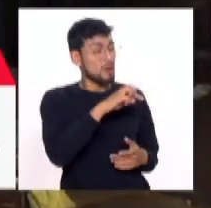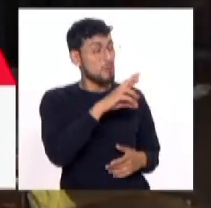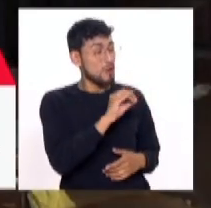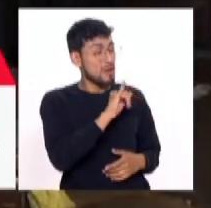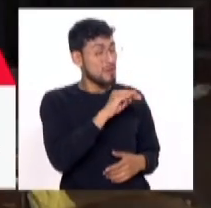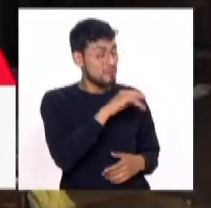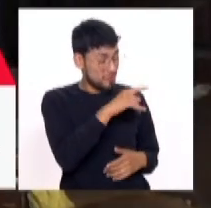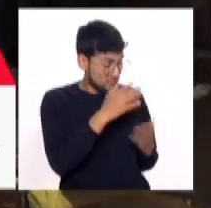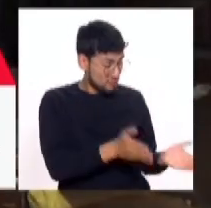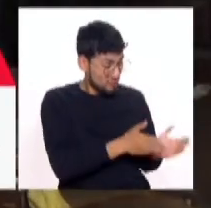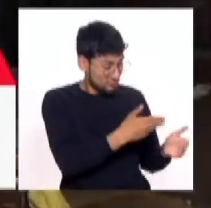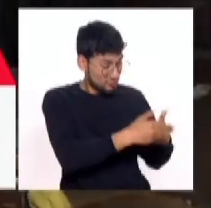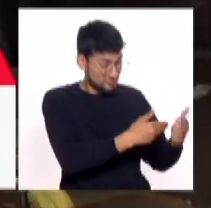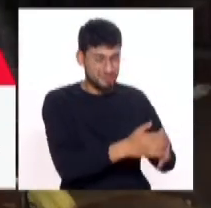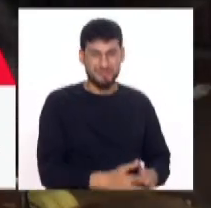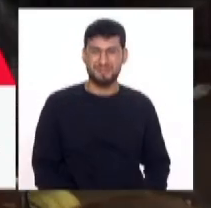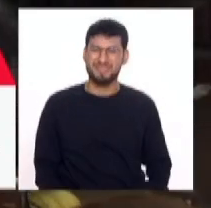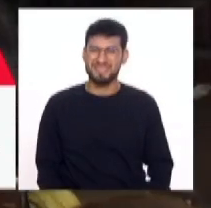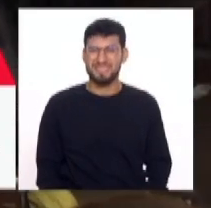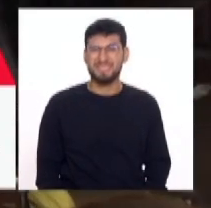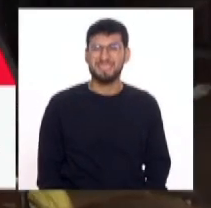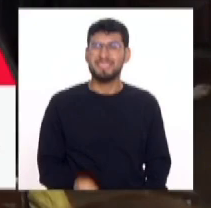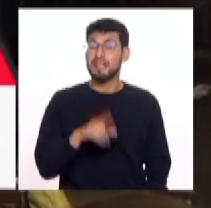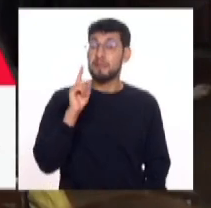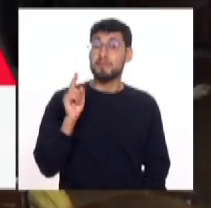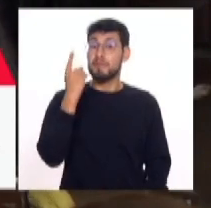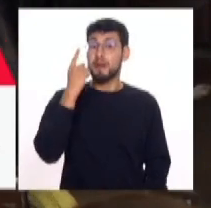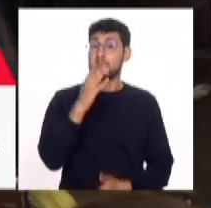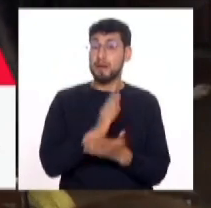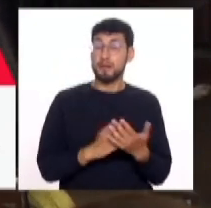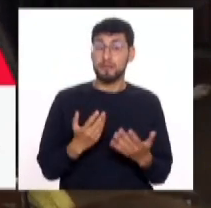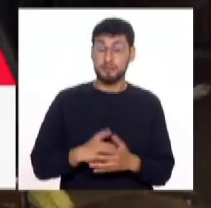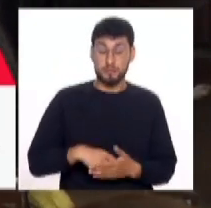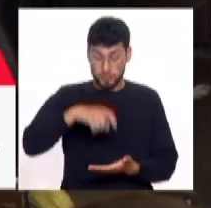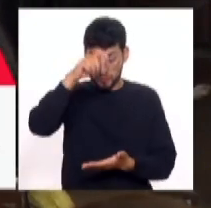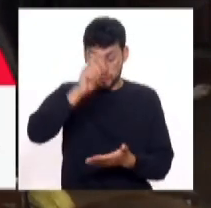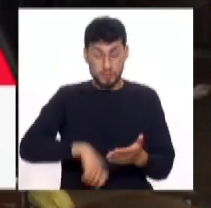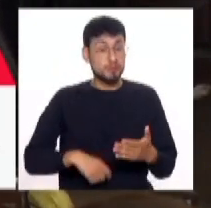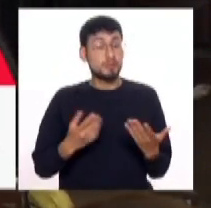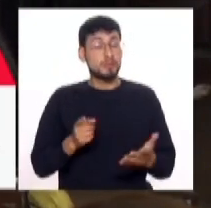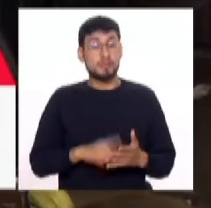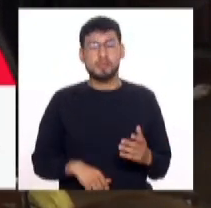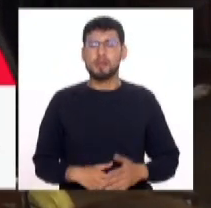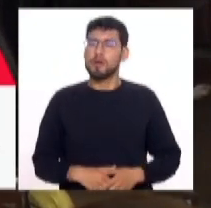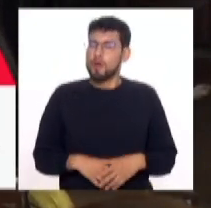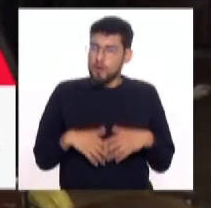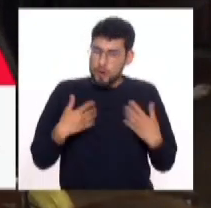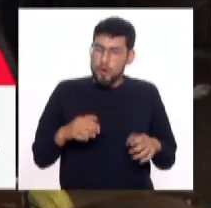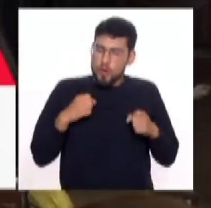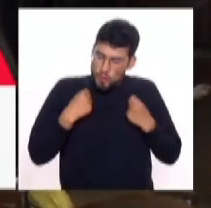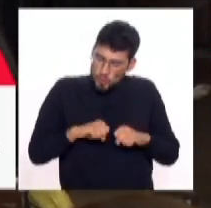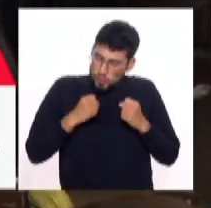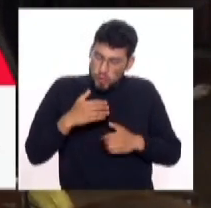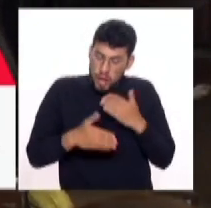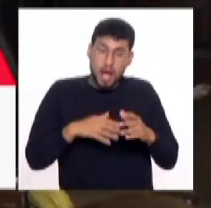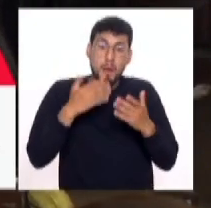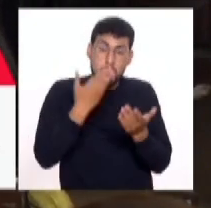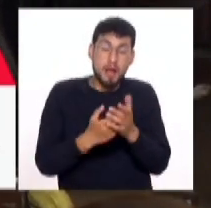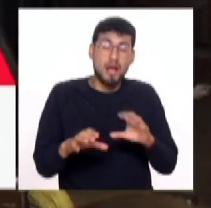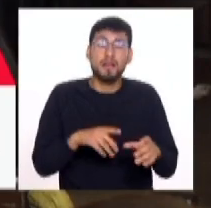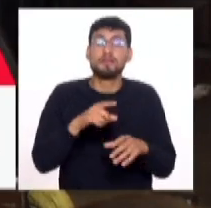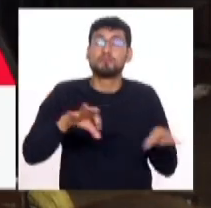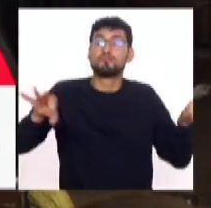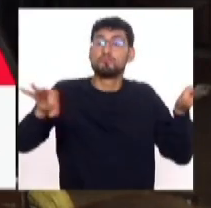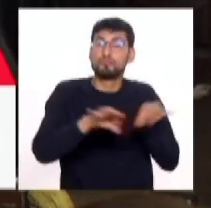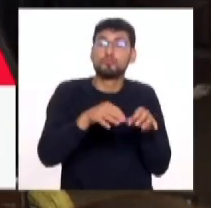Proinversión. En una primera etapa, el convenio permitirá viabilizar la construcción de nuevas redes